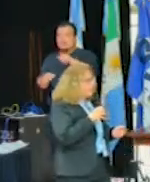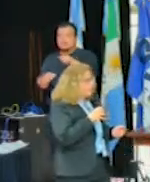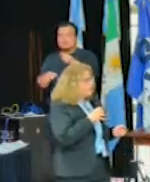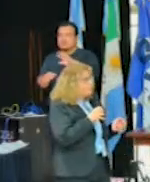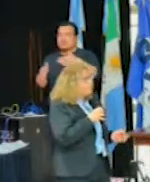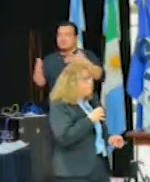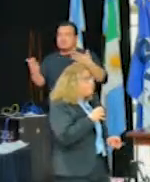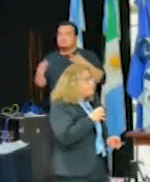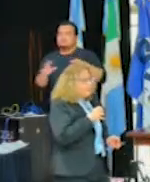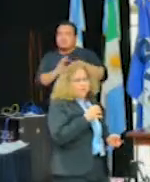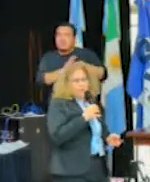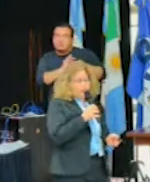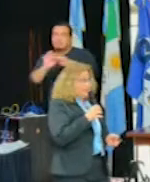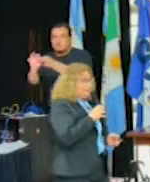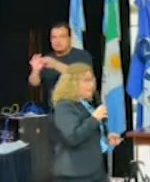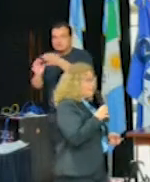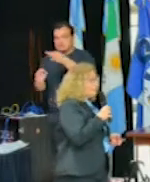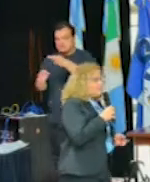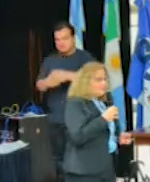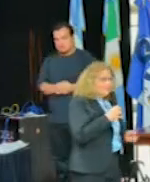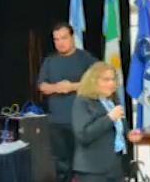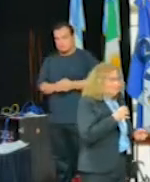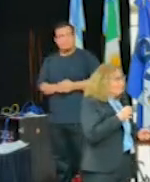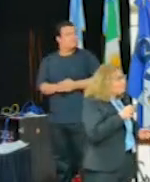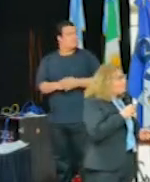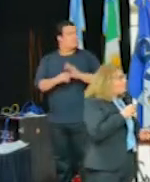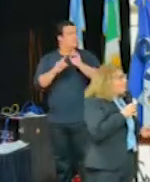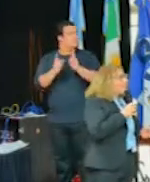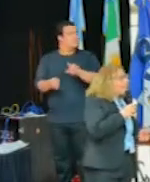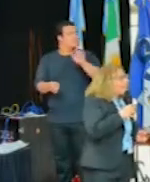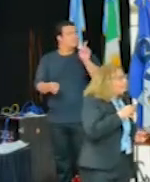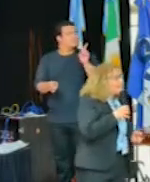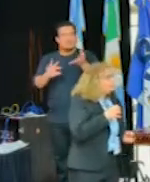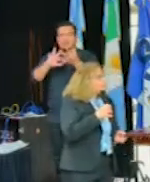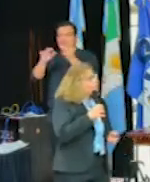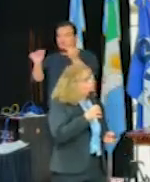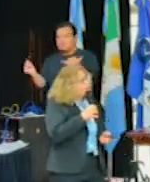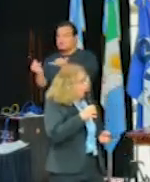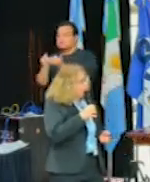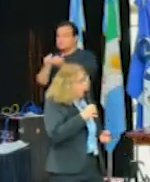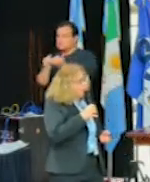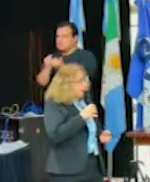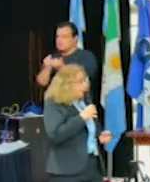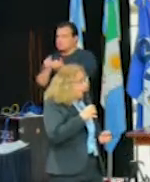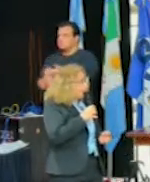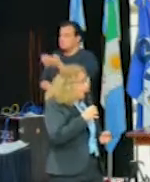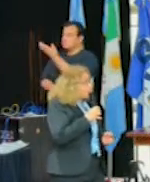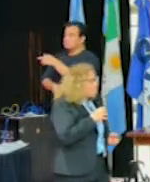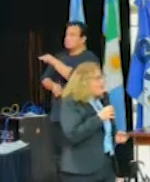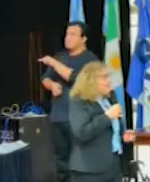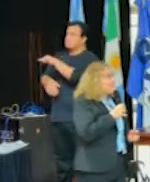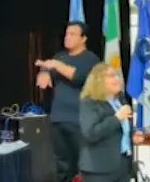asistencial. Bueno, casamiento, nuestro sueño. Atendimos a un señor, Z